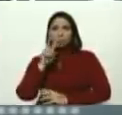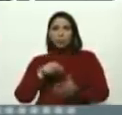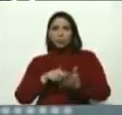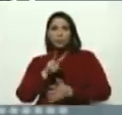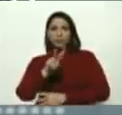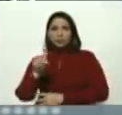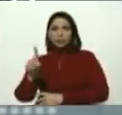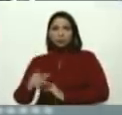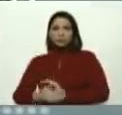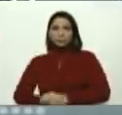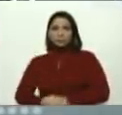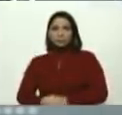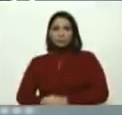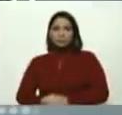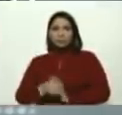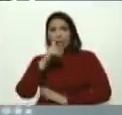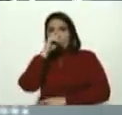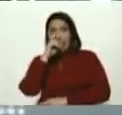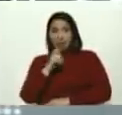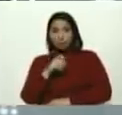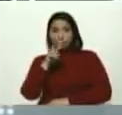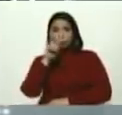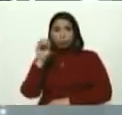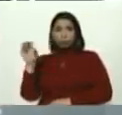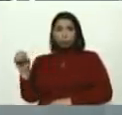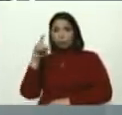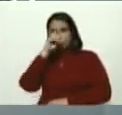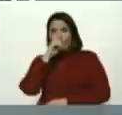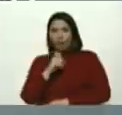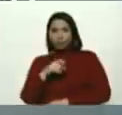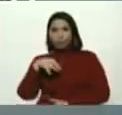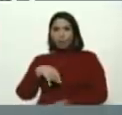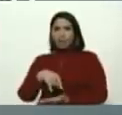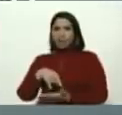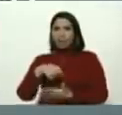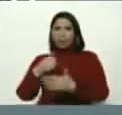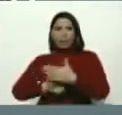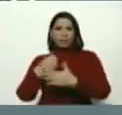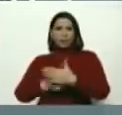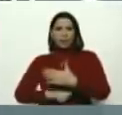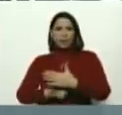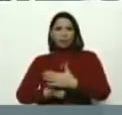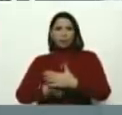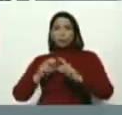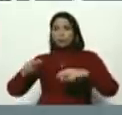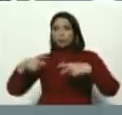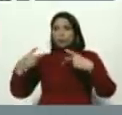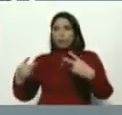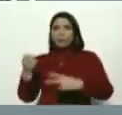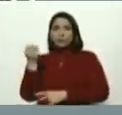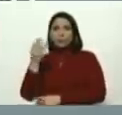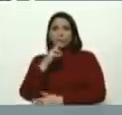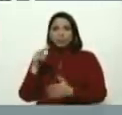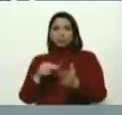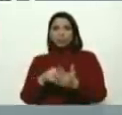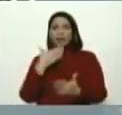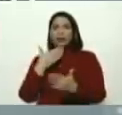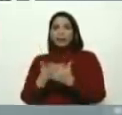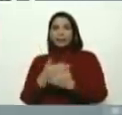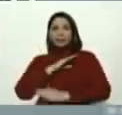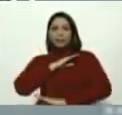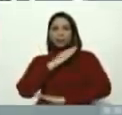2021, año de los 200 años de Carabobo, instalada la nueva Asamblea Nacional, gracias a la